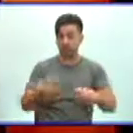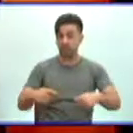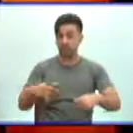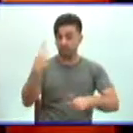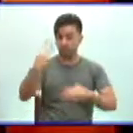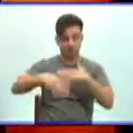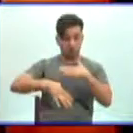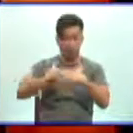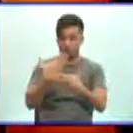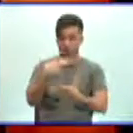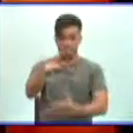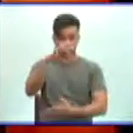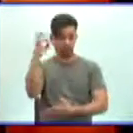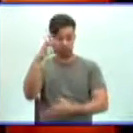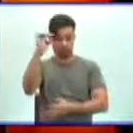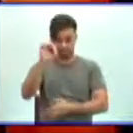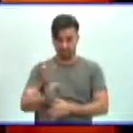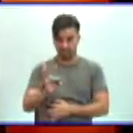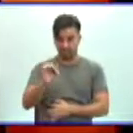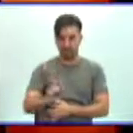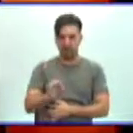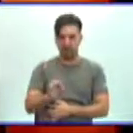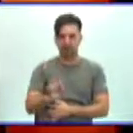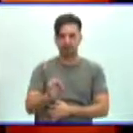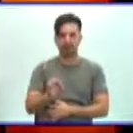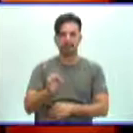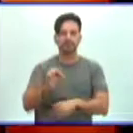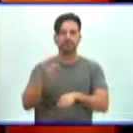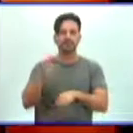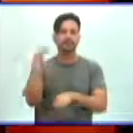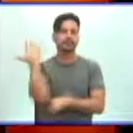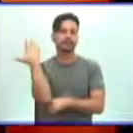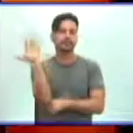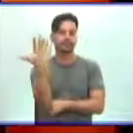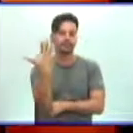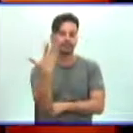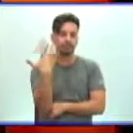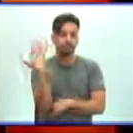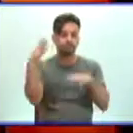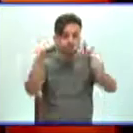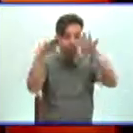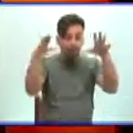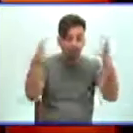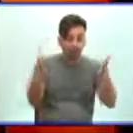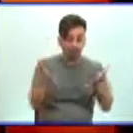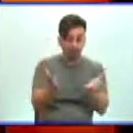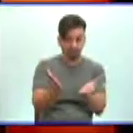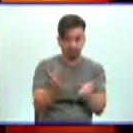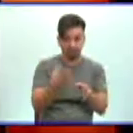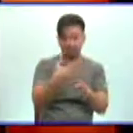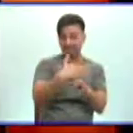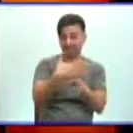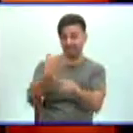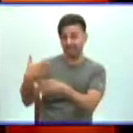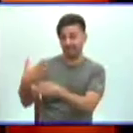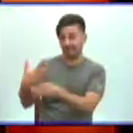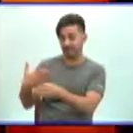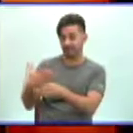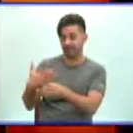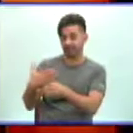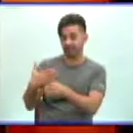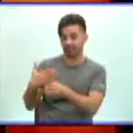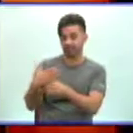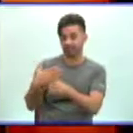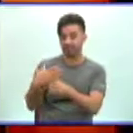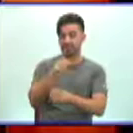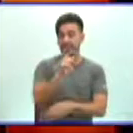de tiempo atmosférico, pues hay diferencias entre tiempo y clima. Pero para ello vamos a hacer un